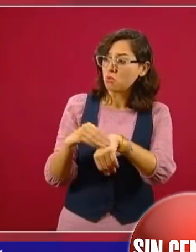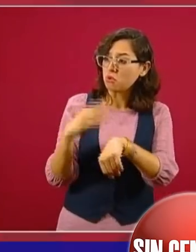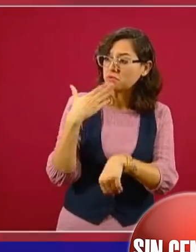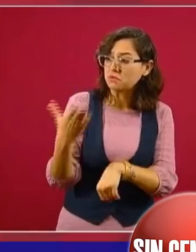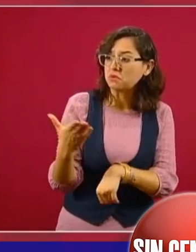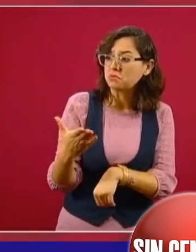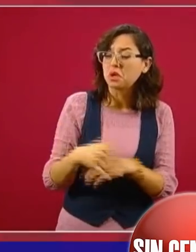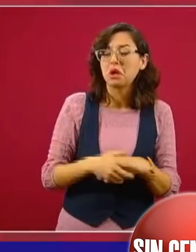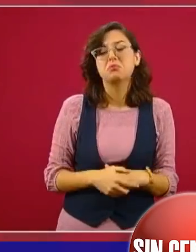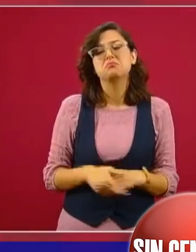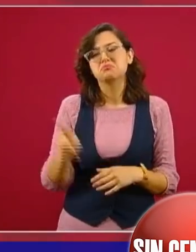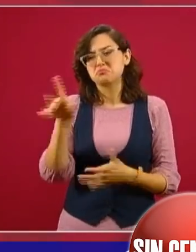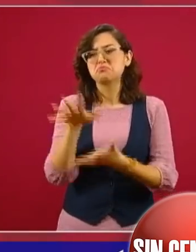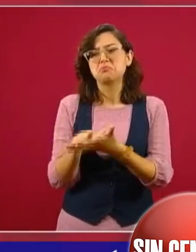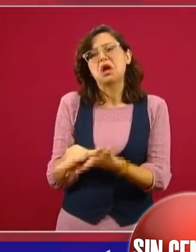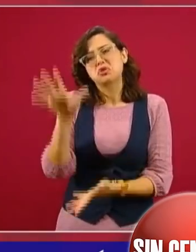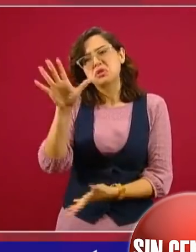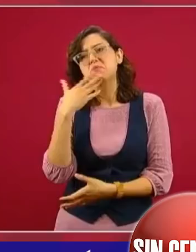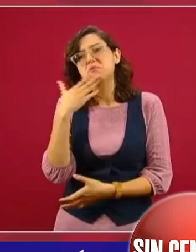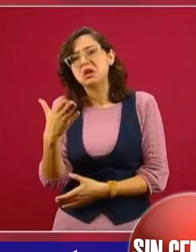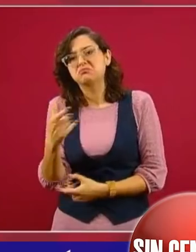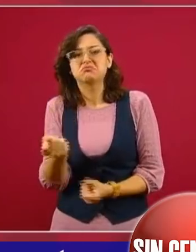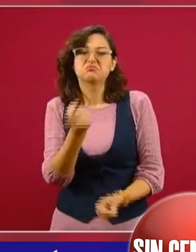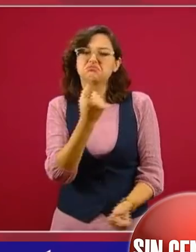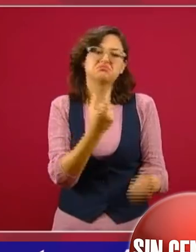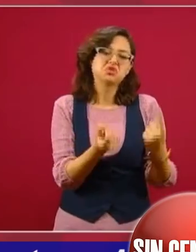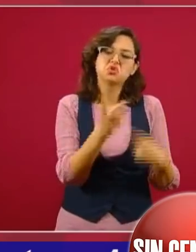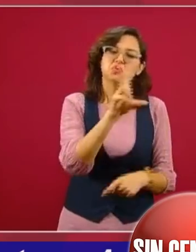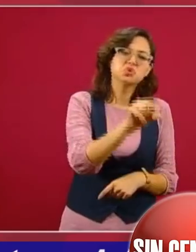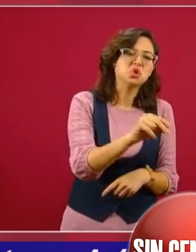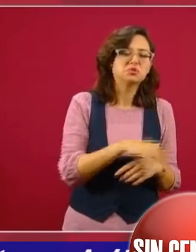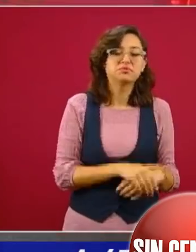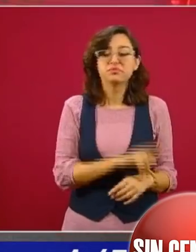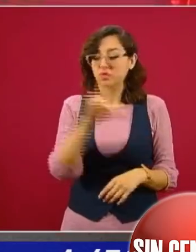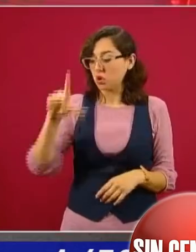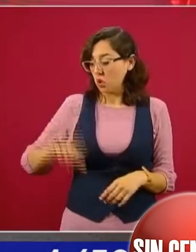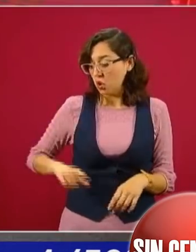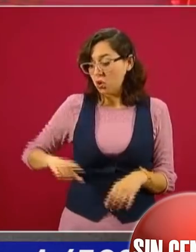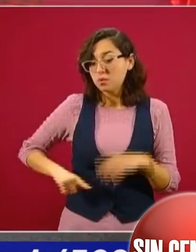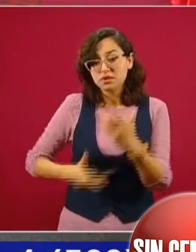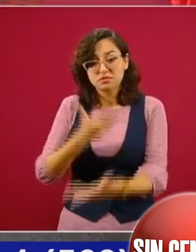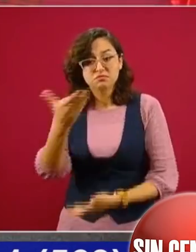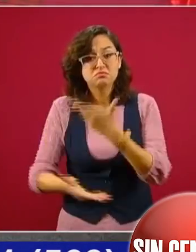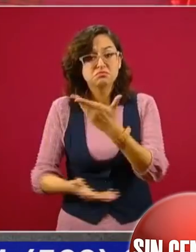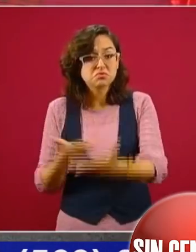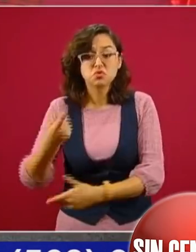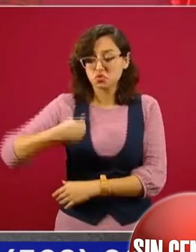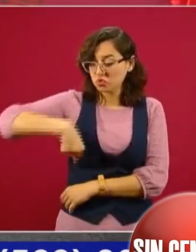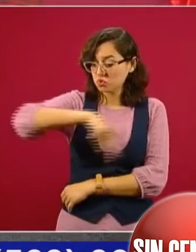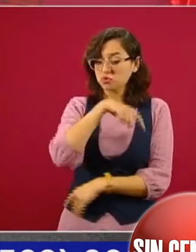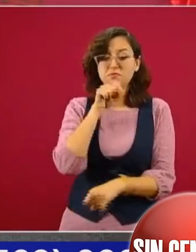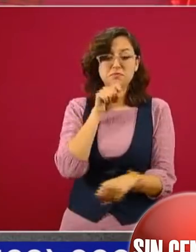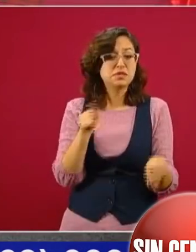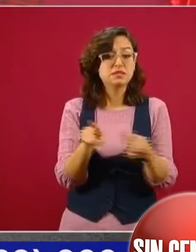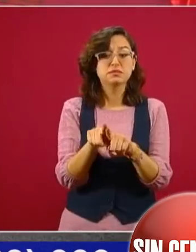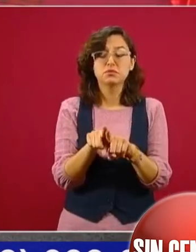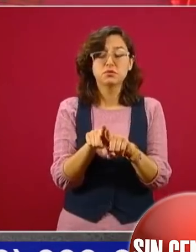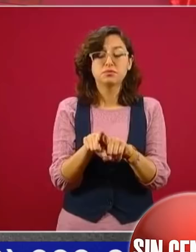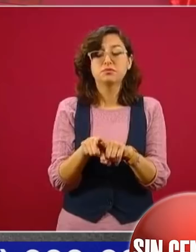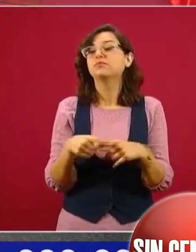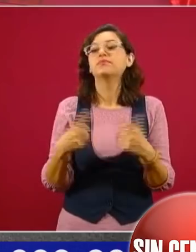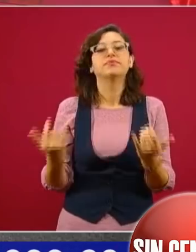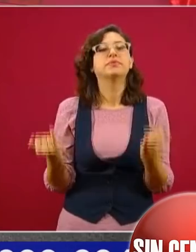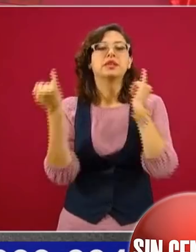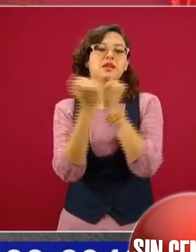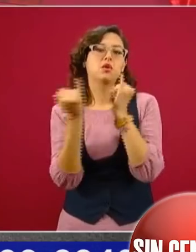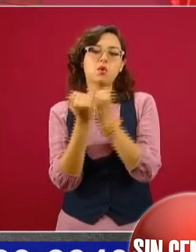bien, pero sí hay algunos que no. Los servidores públicos lo mismo, nosotros. Pues eso pasa